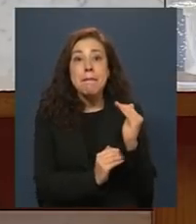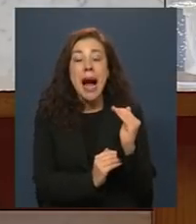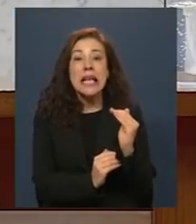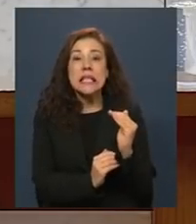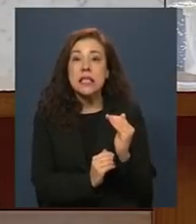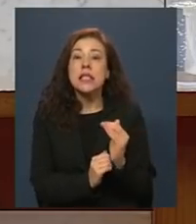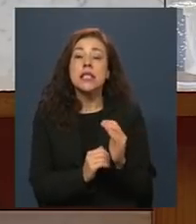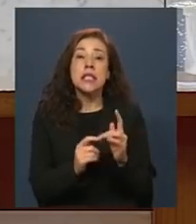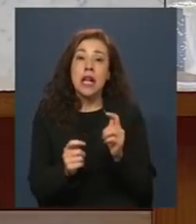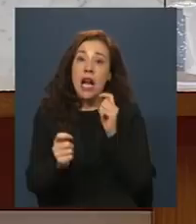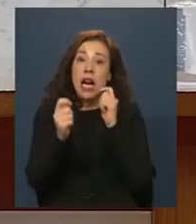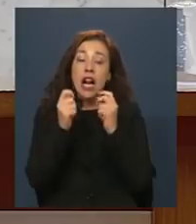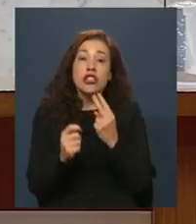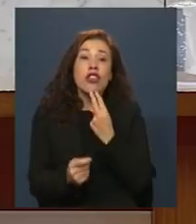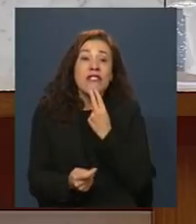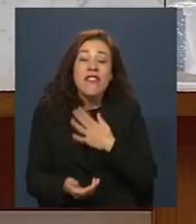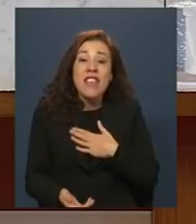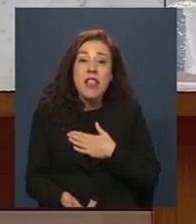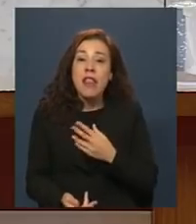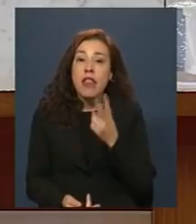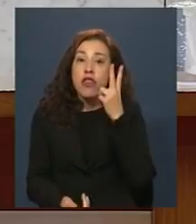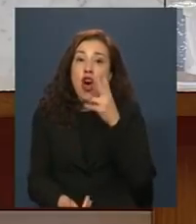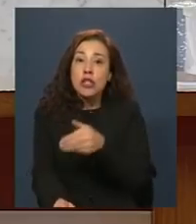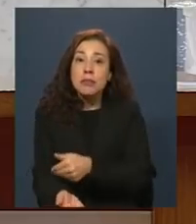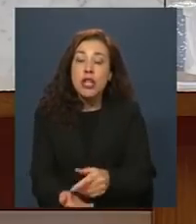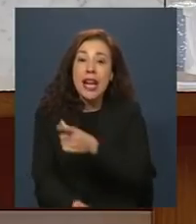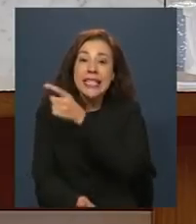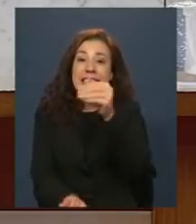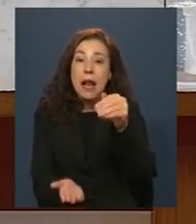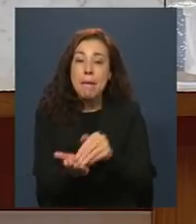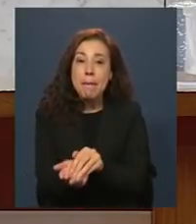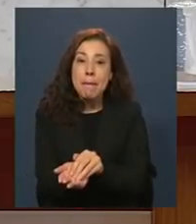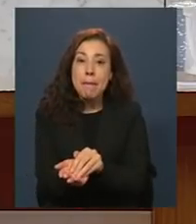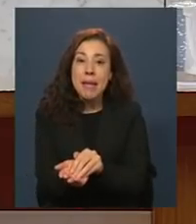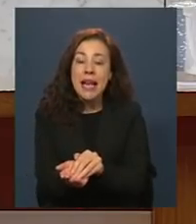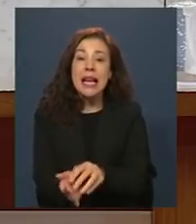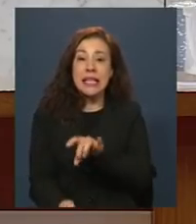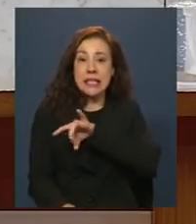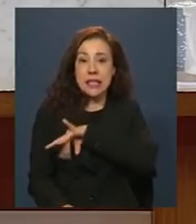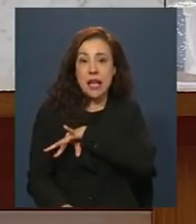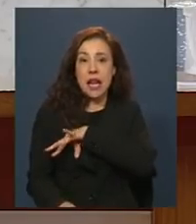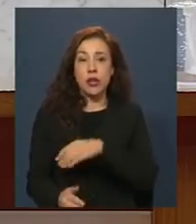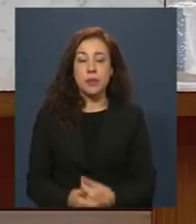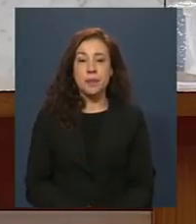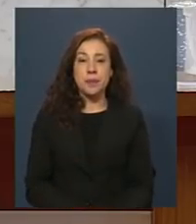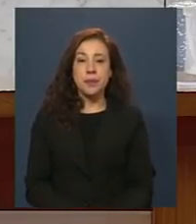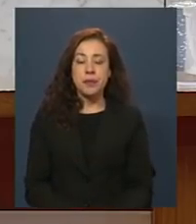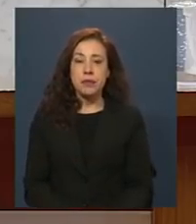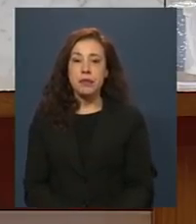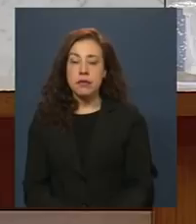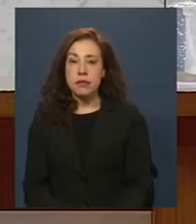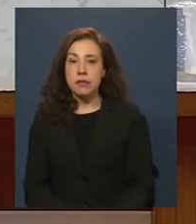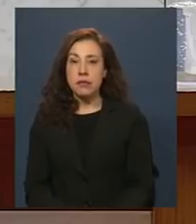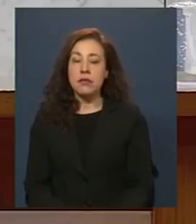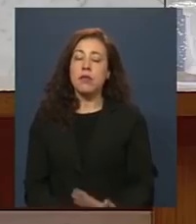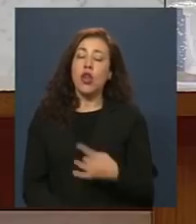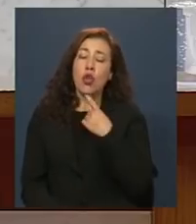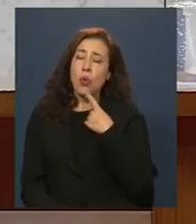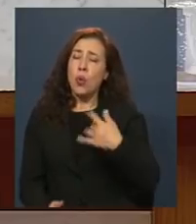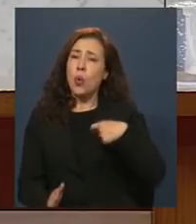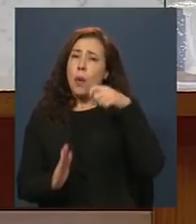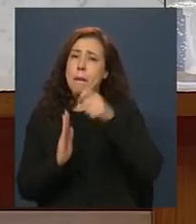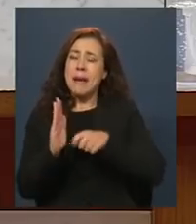comprometer las condiciones de vida de 2.100.000 compatriotas. Por entonces, tras duros meses